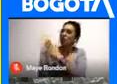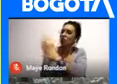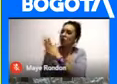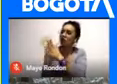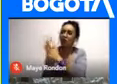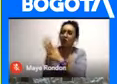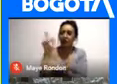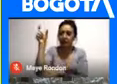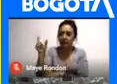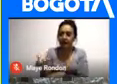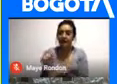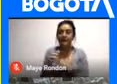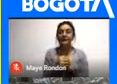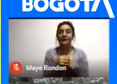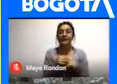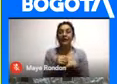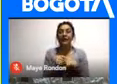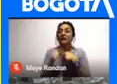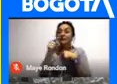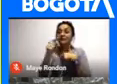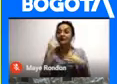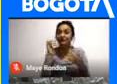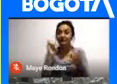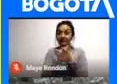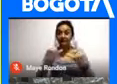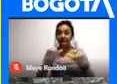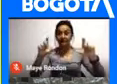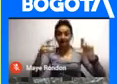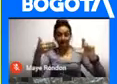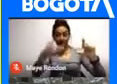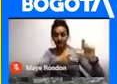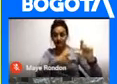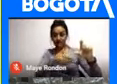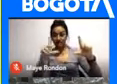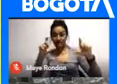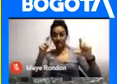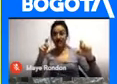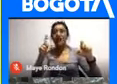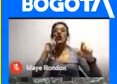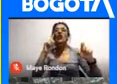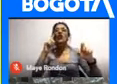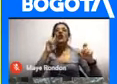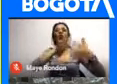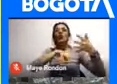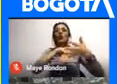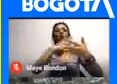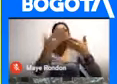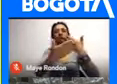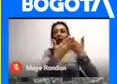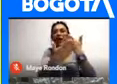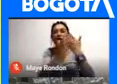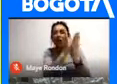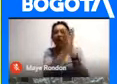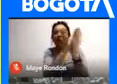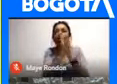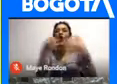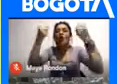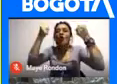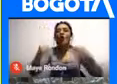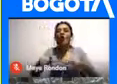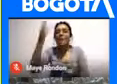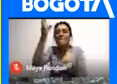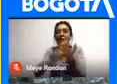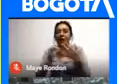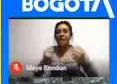Y estas imágenes Que se ven aquí Son de los cuadros Que siempre nos han contado Que son la Fundación de Bogotá